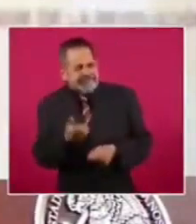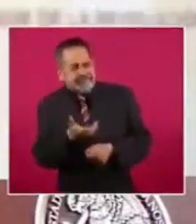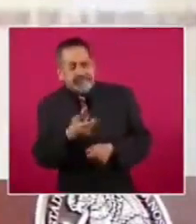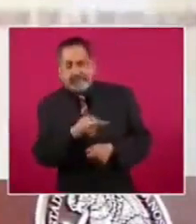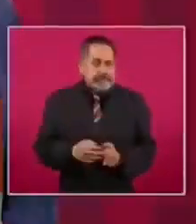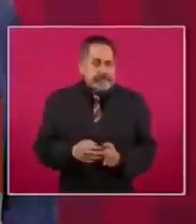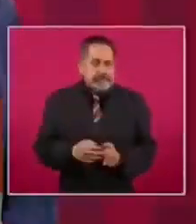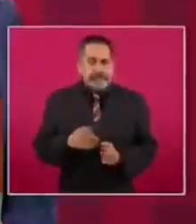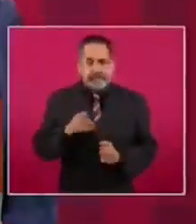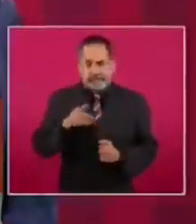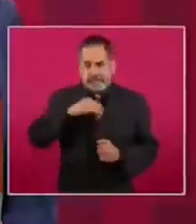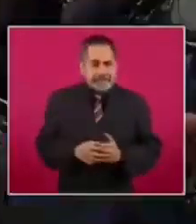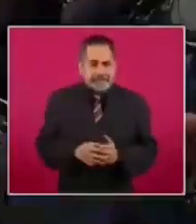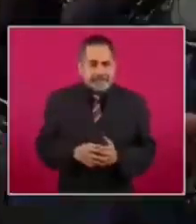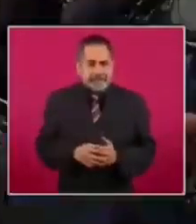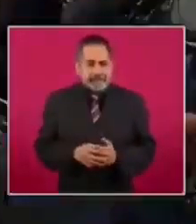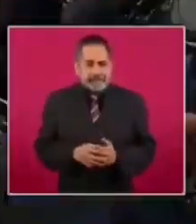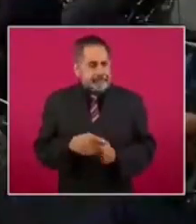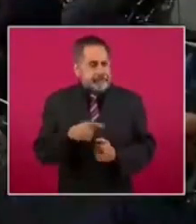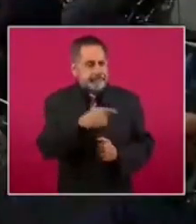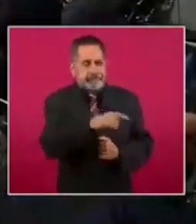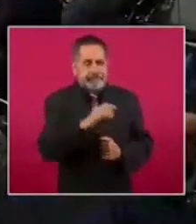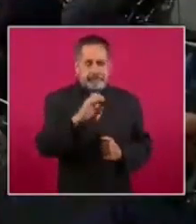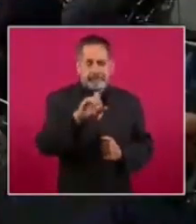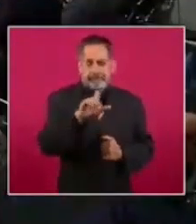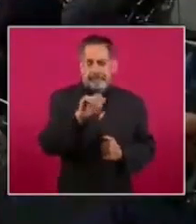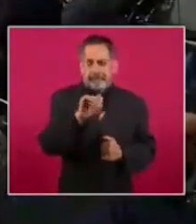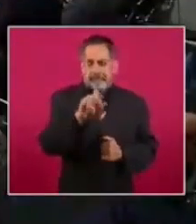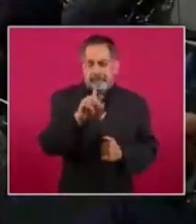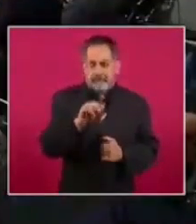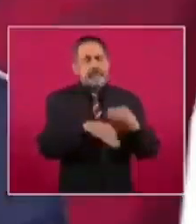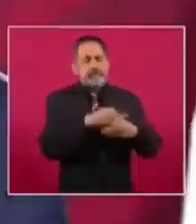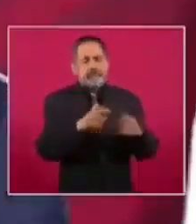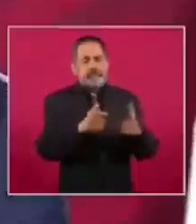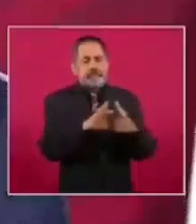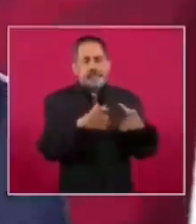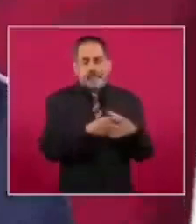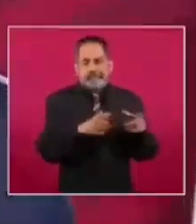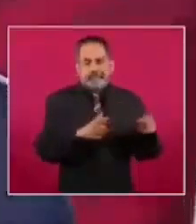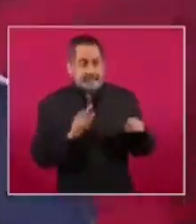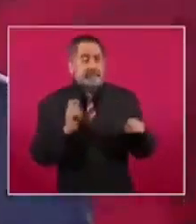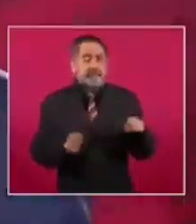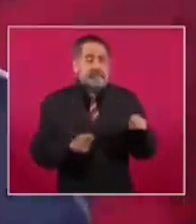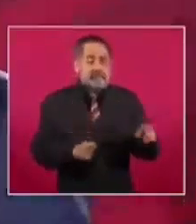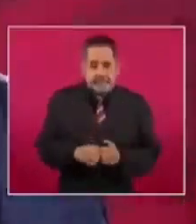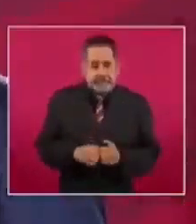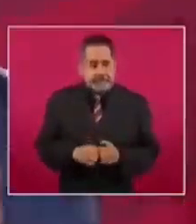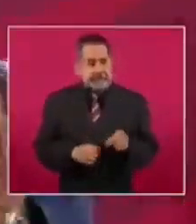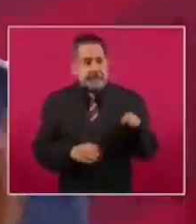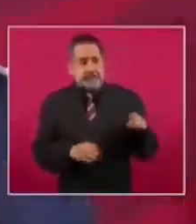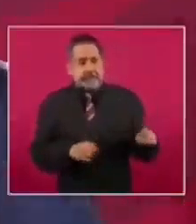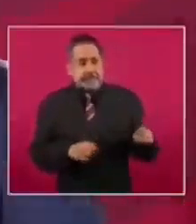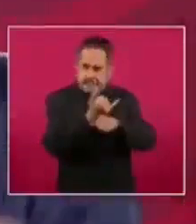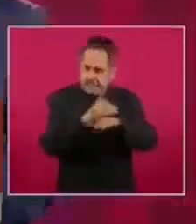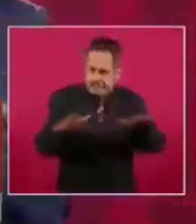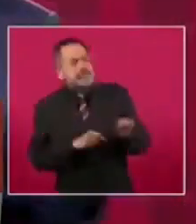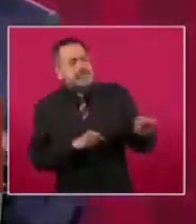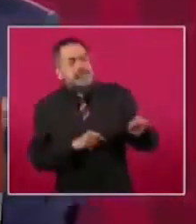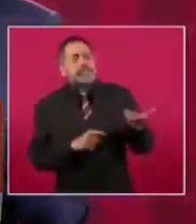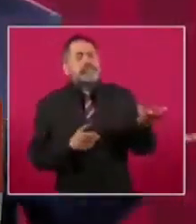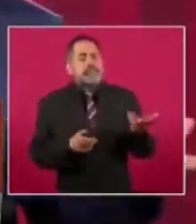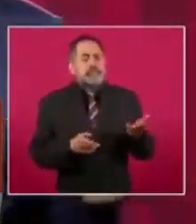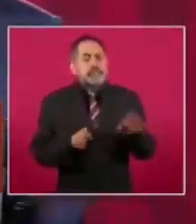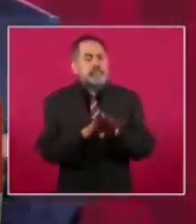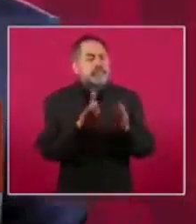como se piensa, con la rectitud. Claudio X González y todo este grupo, entre otras cosas, nos deben una información